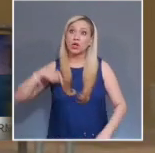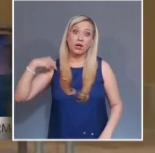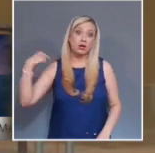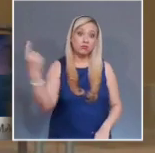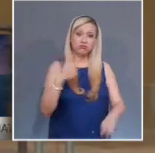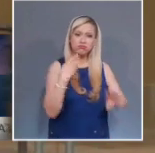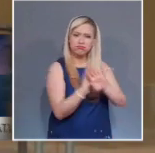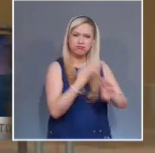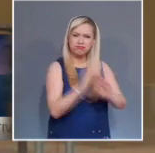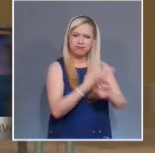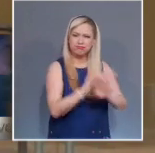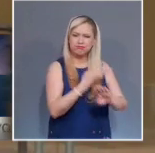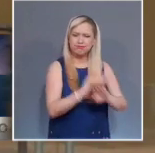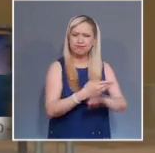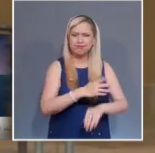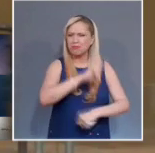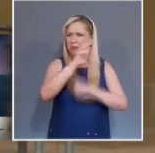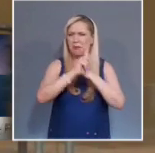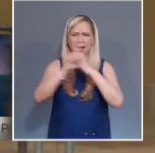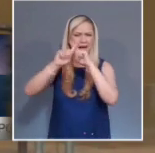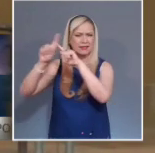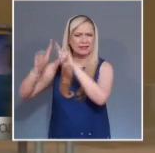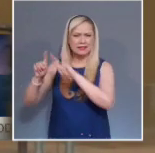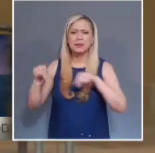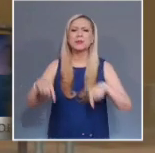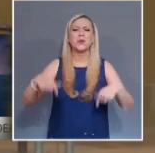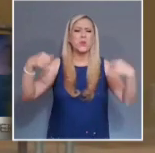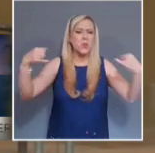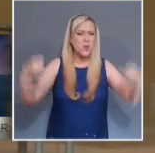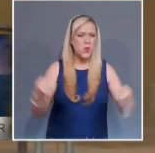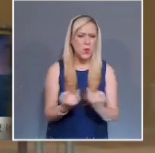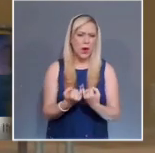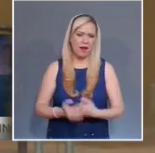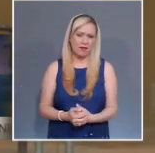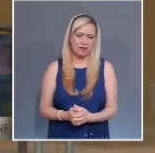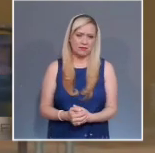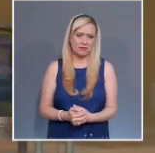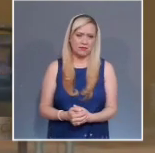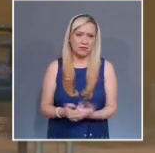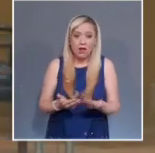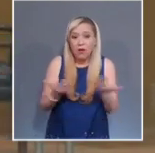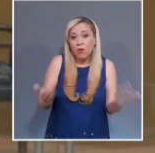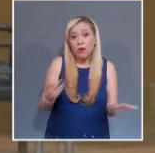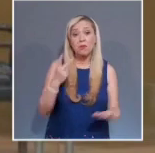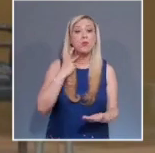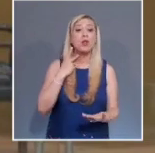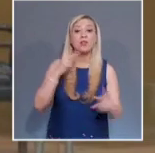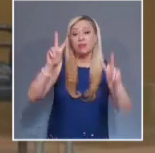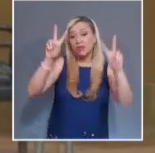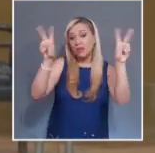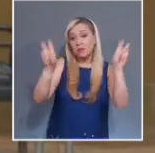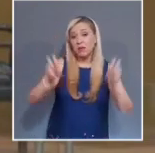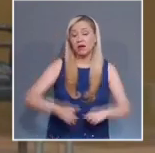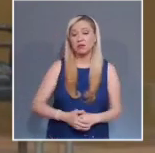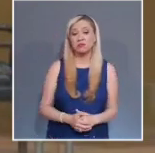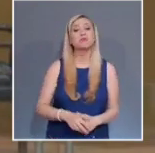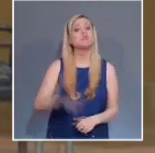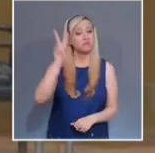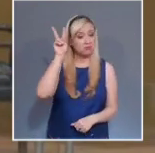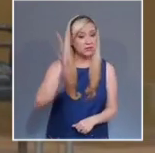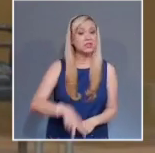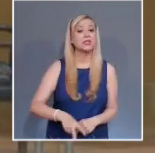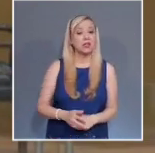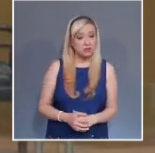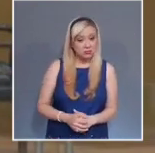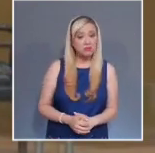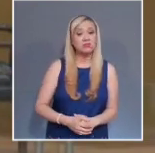En concreto, recordaba, sí, en el ámbito político, como un hecho cierto, como un hecho de la experiencia que